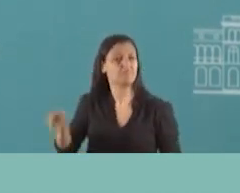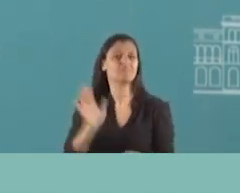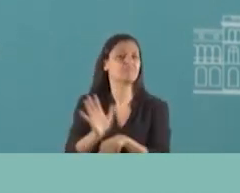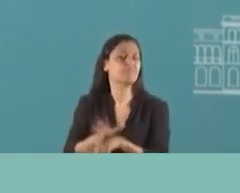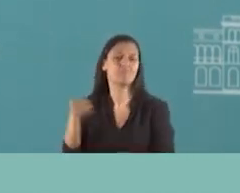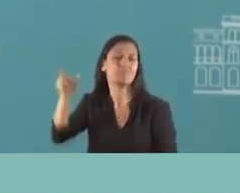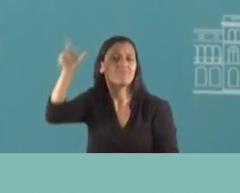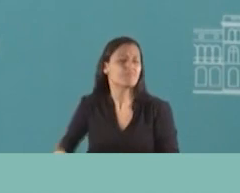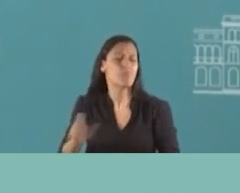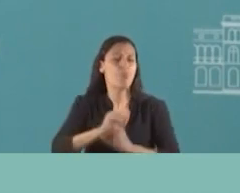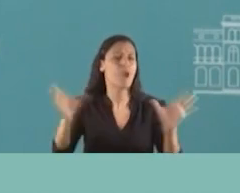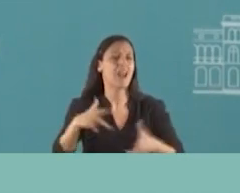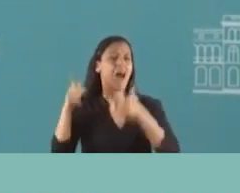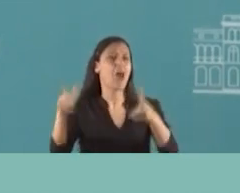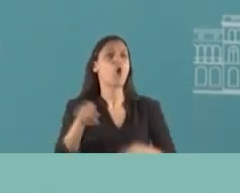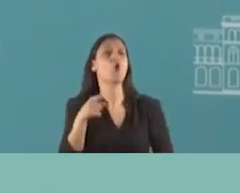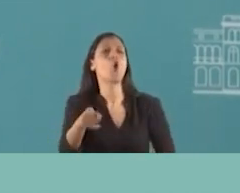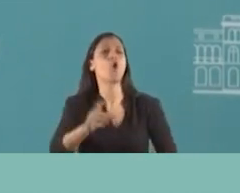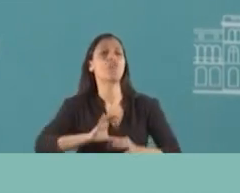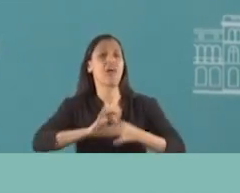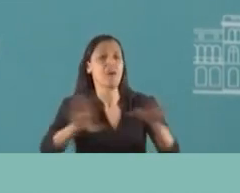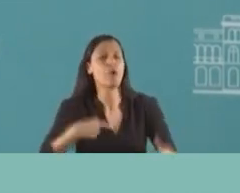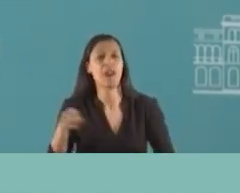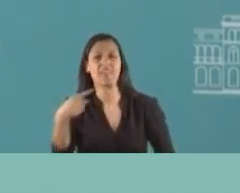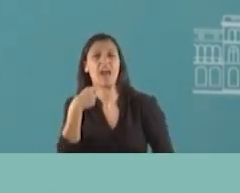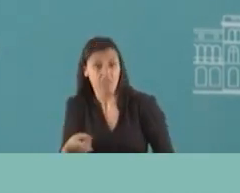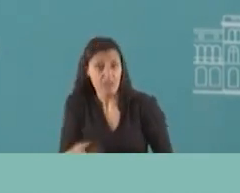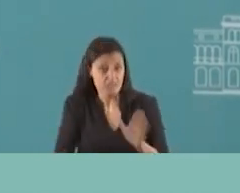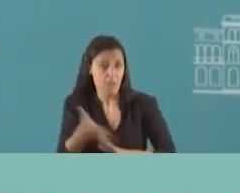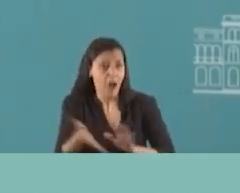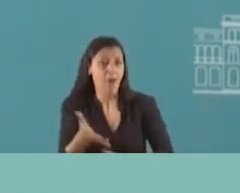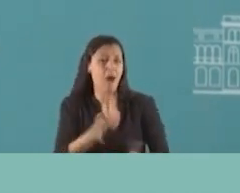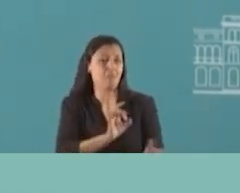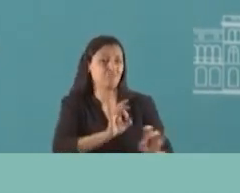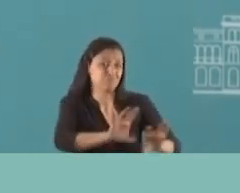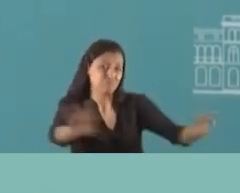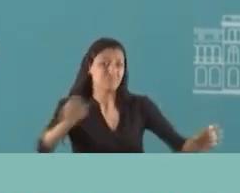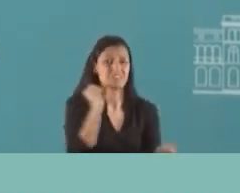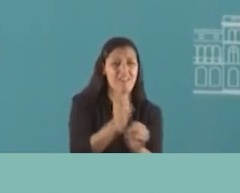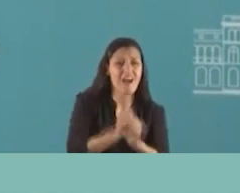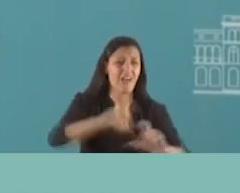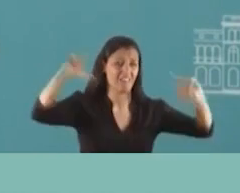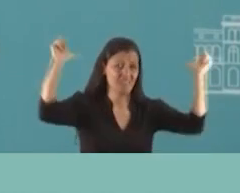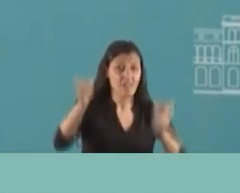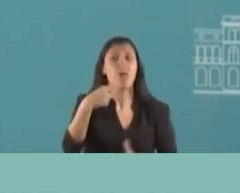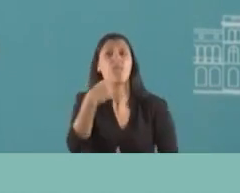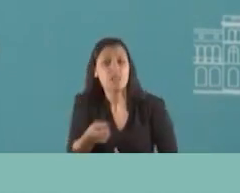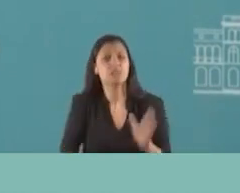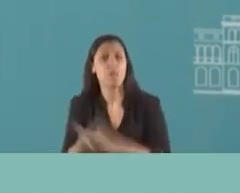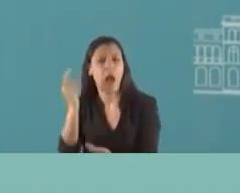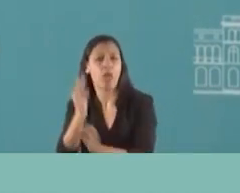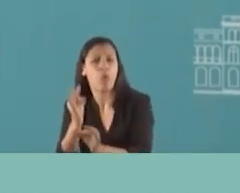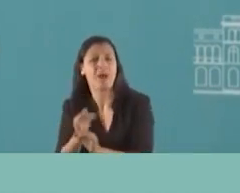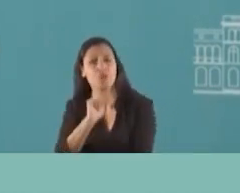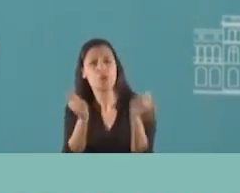que está anunciando que va a echar a todos los este trabajadores de diferentes áreas que está diciendo que va a privatizar la educación y